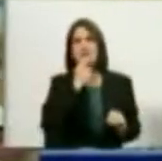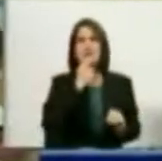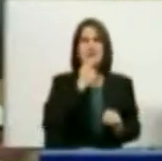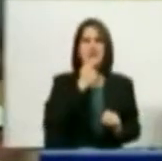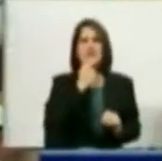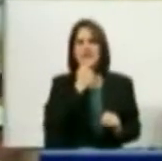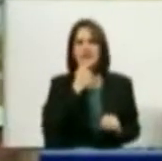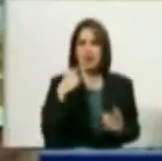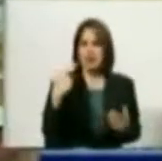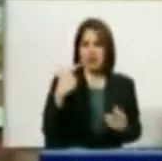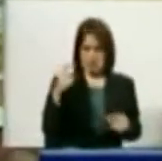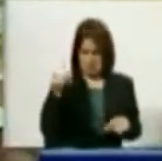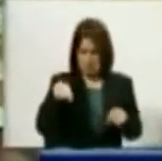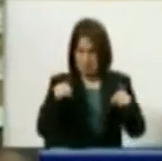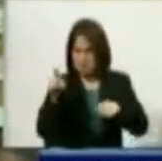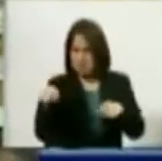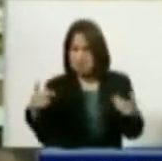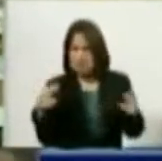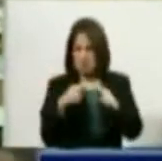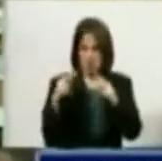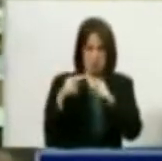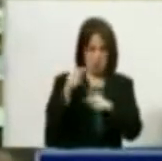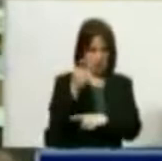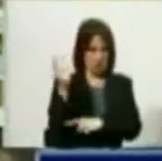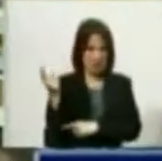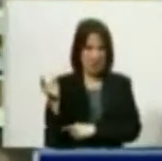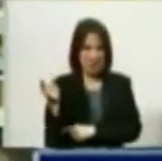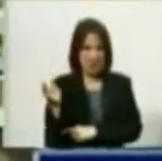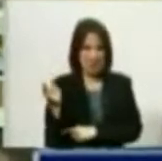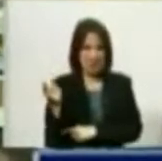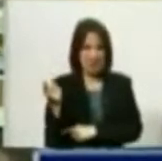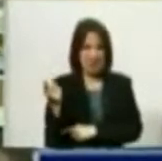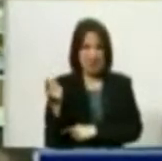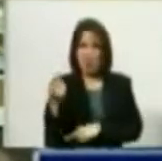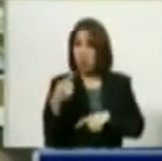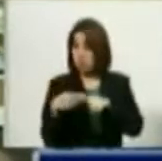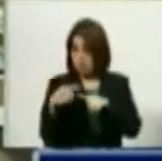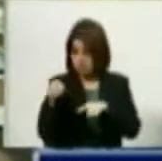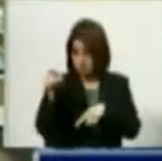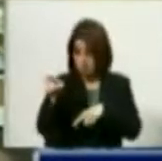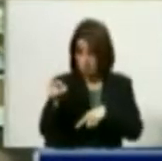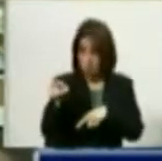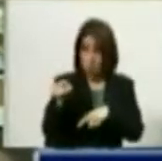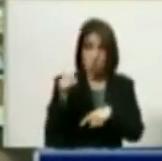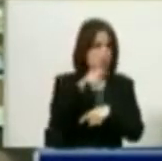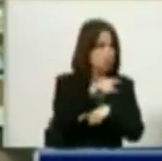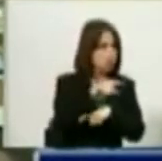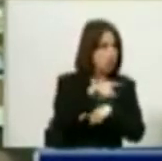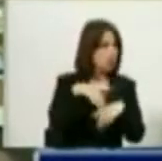usted algunos conocen Antonio Quién es primo tú